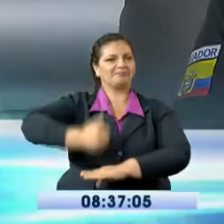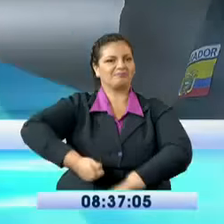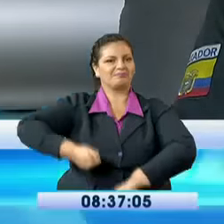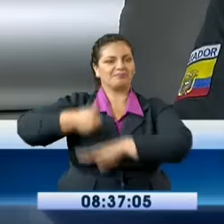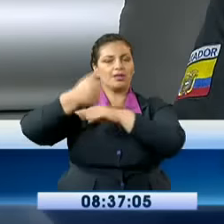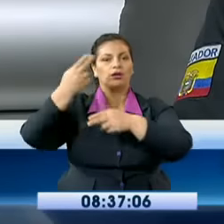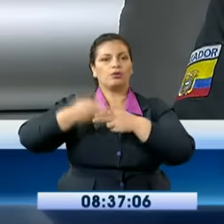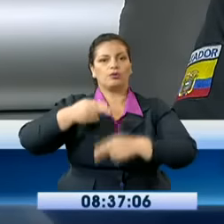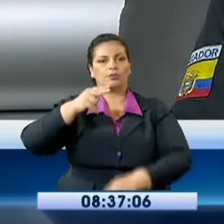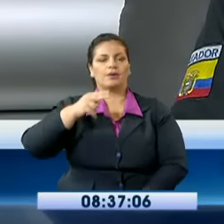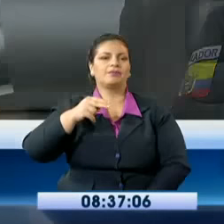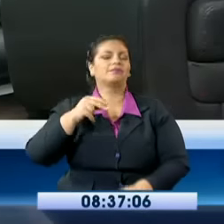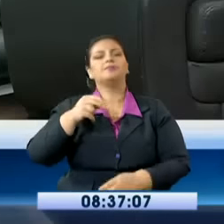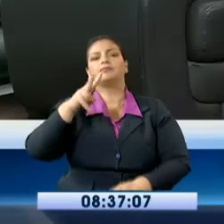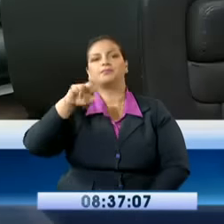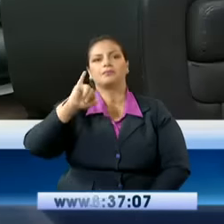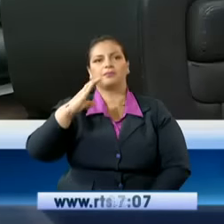Policía Nacional.